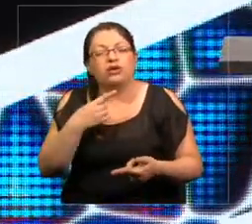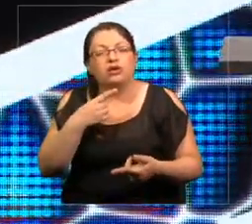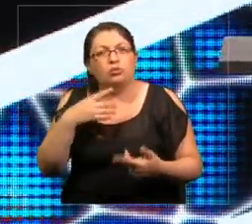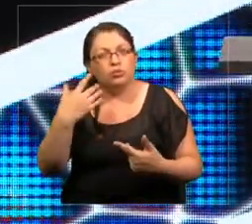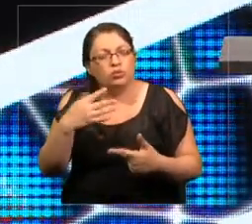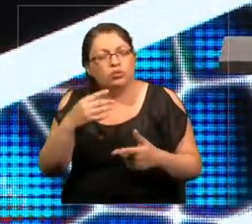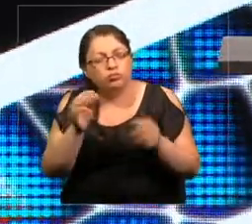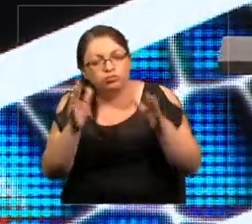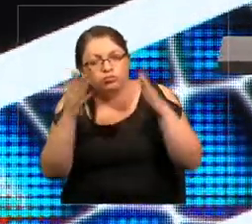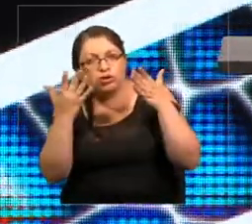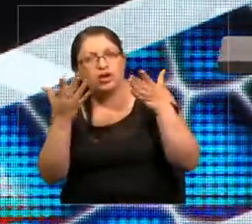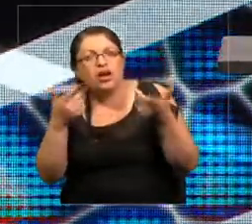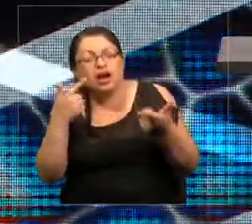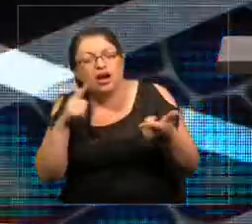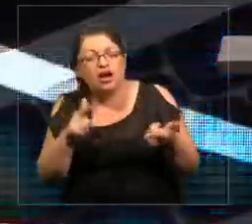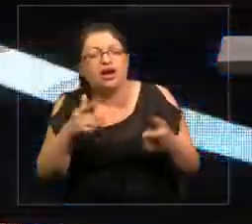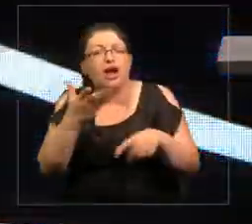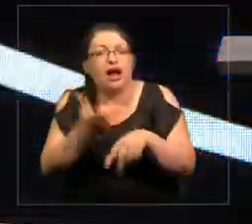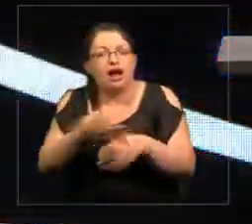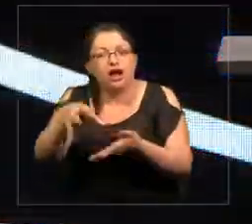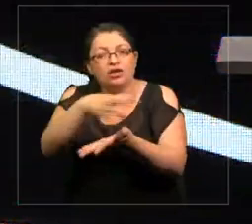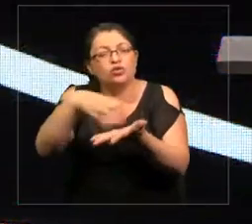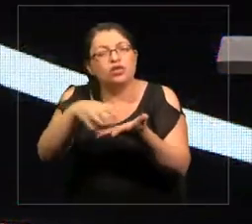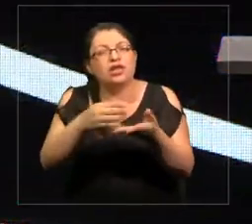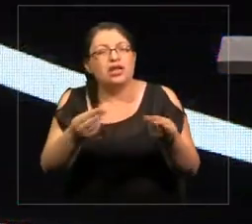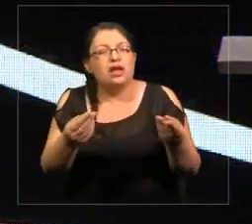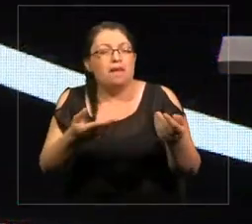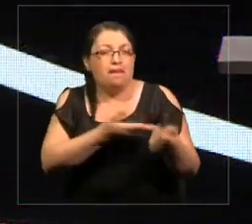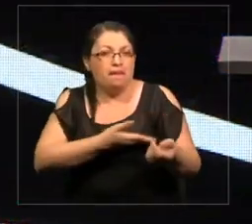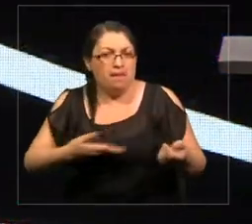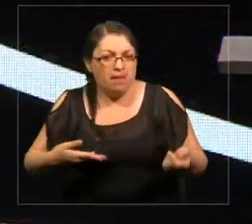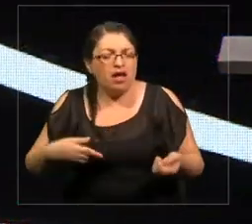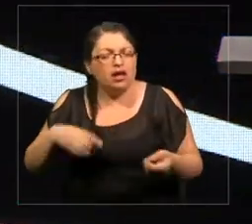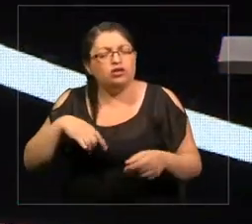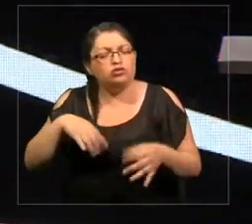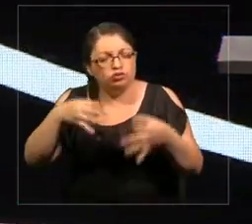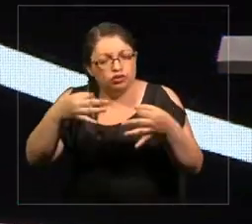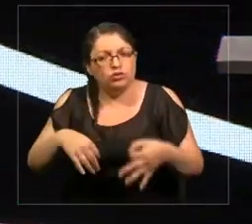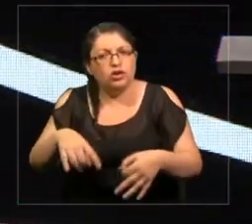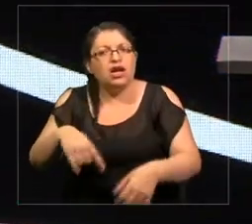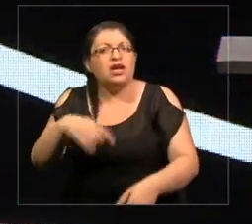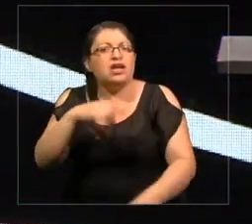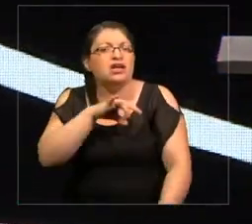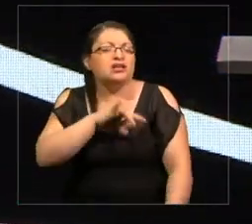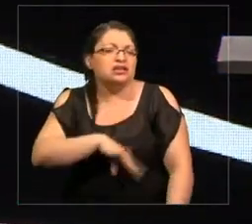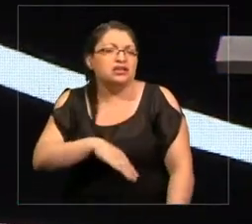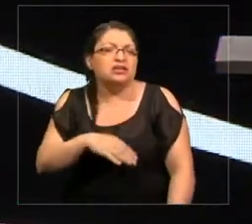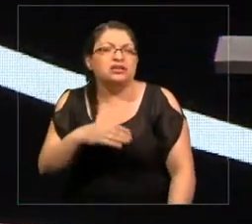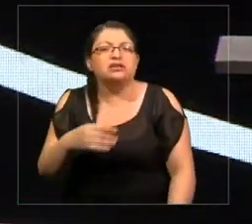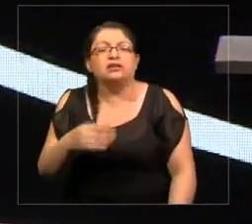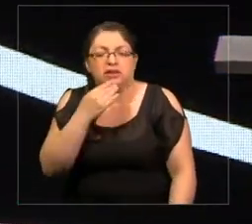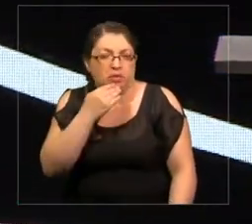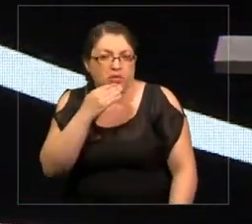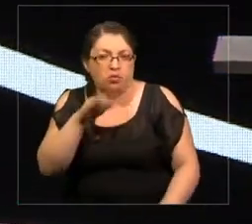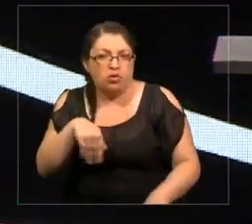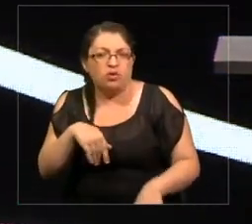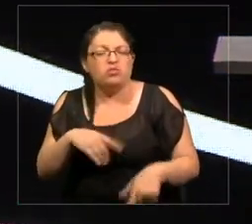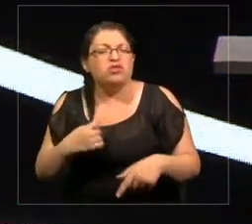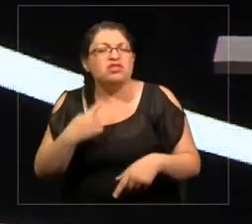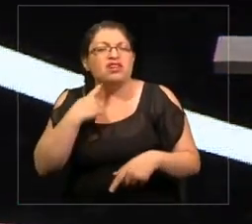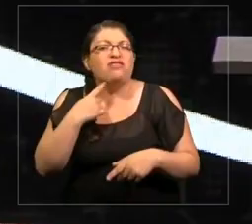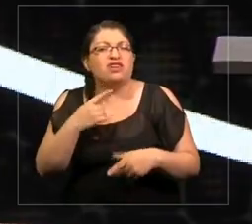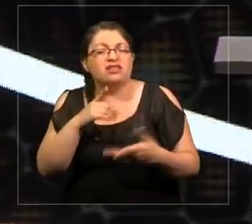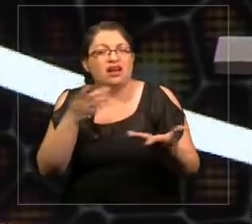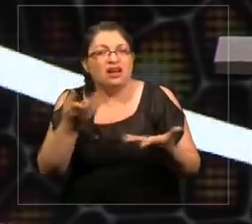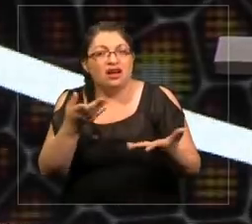como ciudades intermedias y estoy segura que en chile es el caso están siendo afectadas también